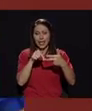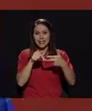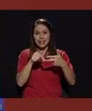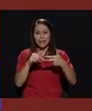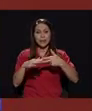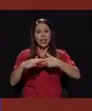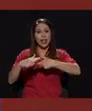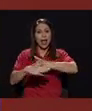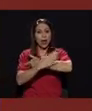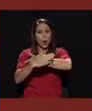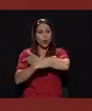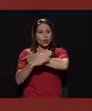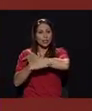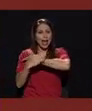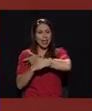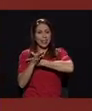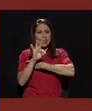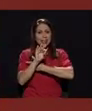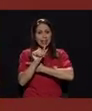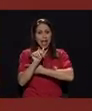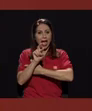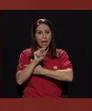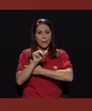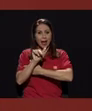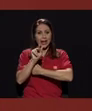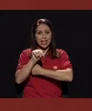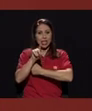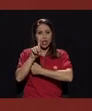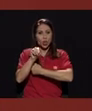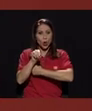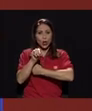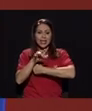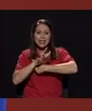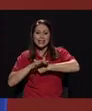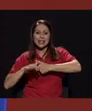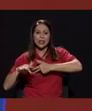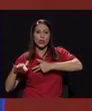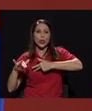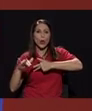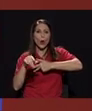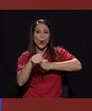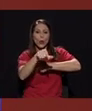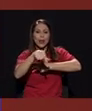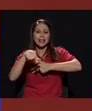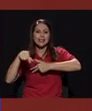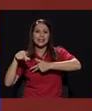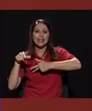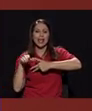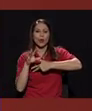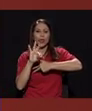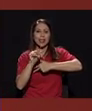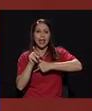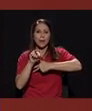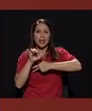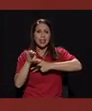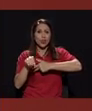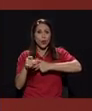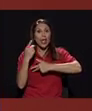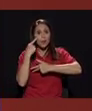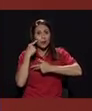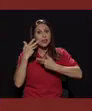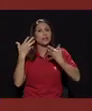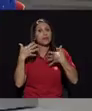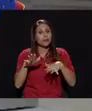precisamente en la costa de Tamarindo, y que cubre todo el estero de Tamarindo, donde de ahí hemos visto la gran cantidad